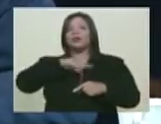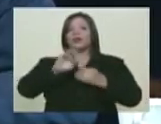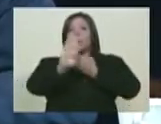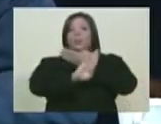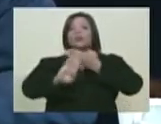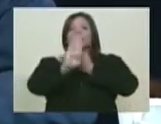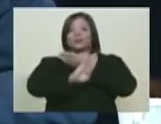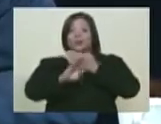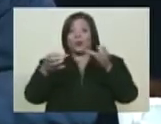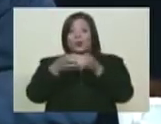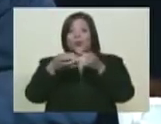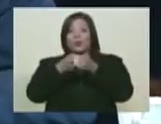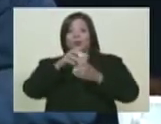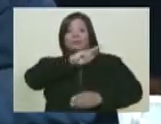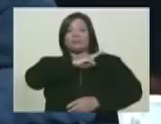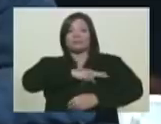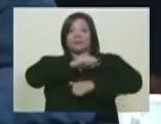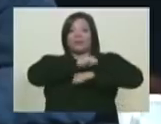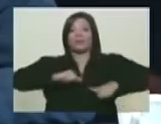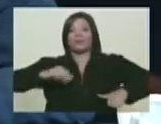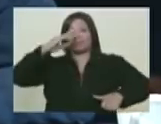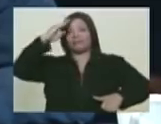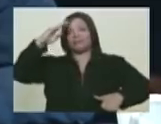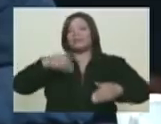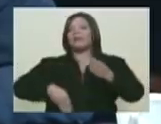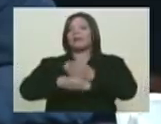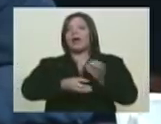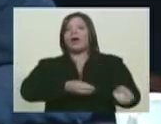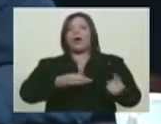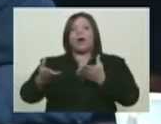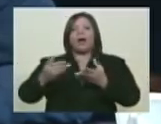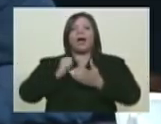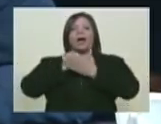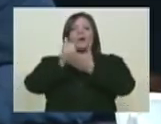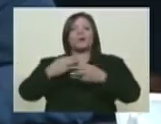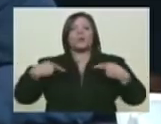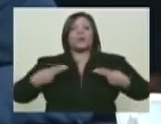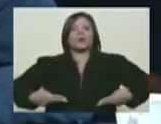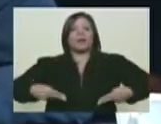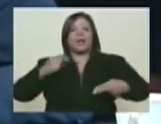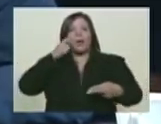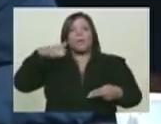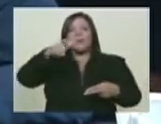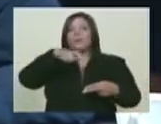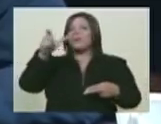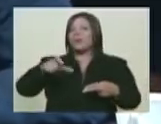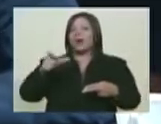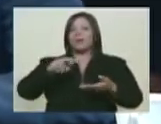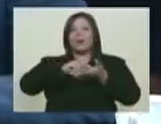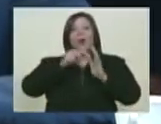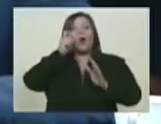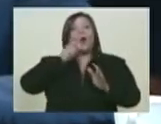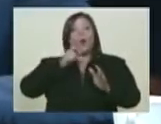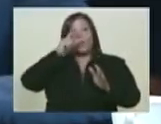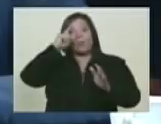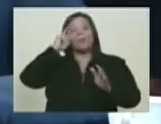Civil venezolana, nuestra Fuerza Armada Nacional Bolivariana, llevando ayuda humanitaria al pueblo mexicano, ¿no? Bueno, Paco Ignacio tuvo que